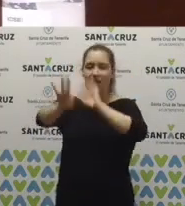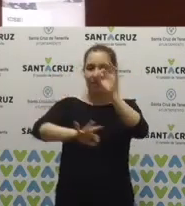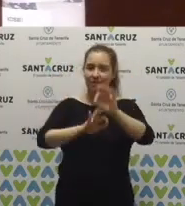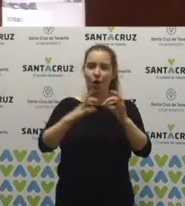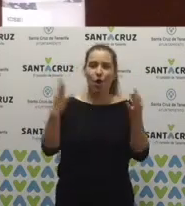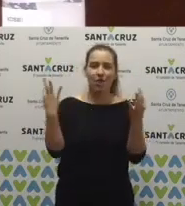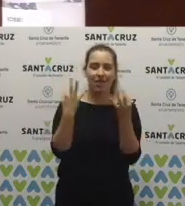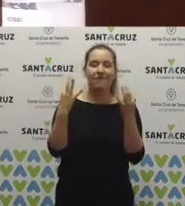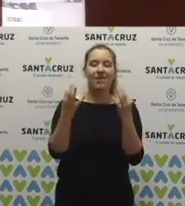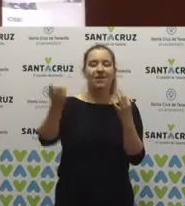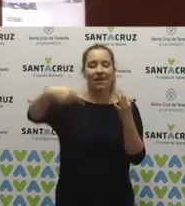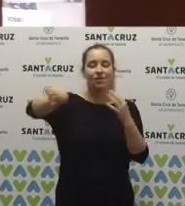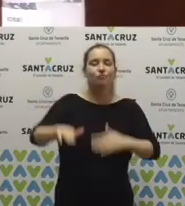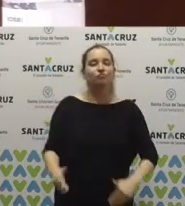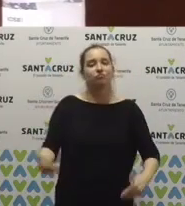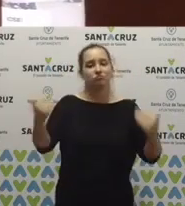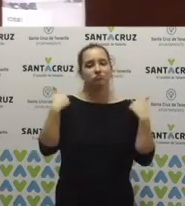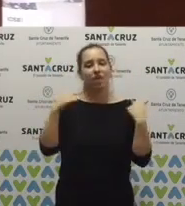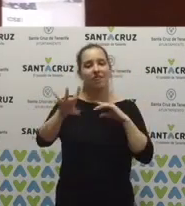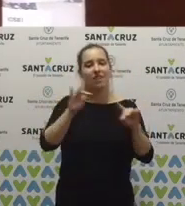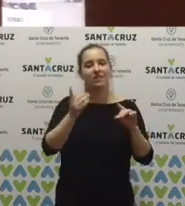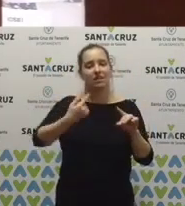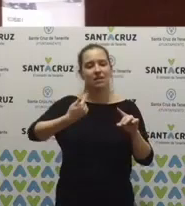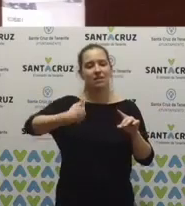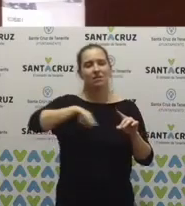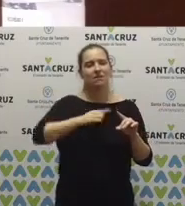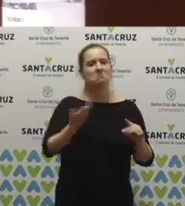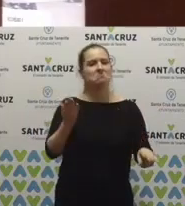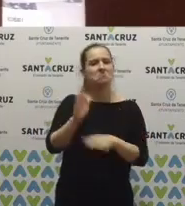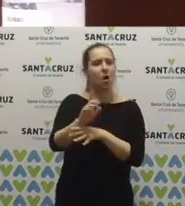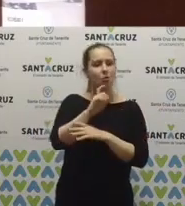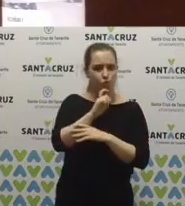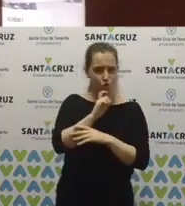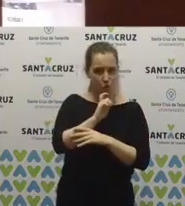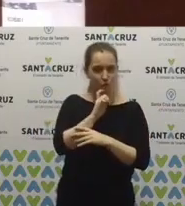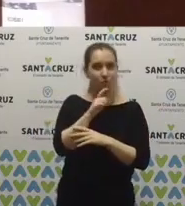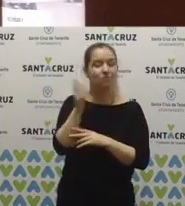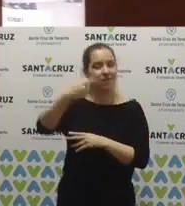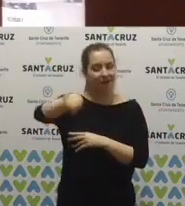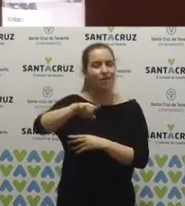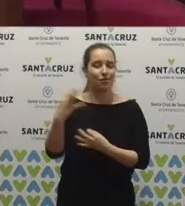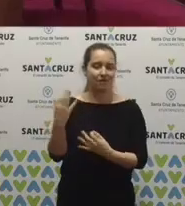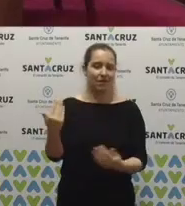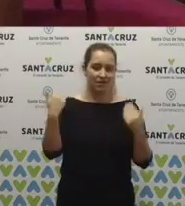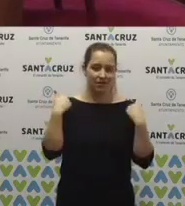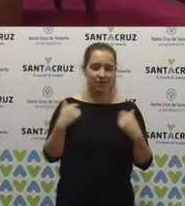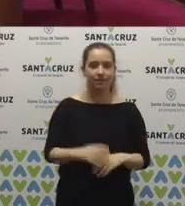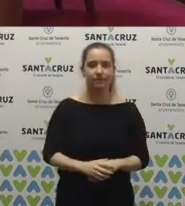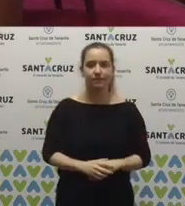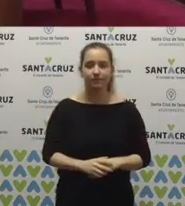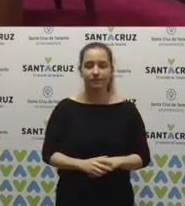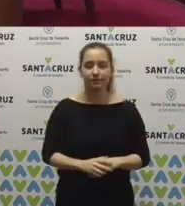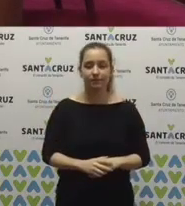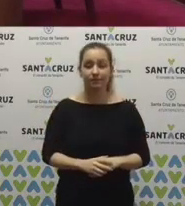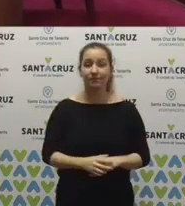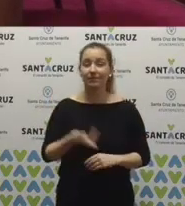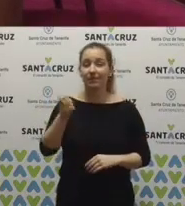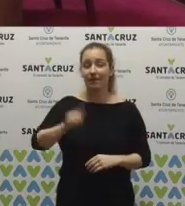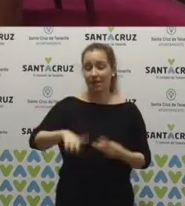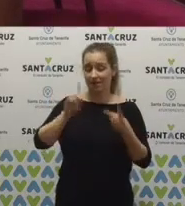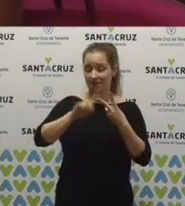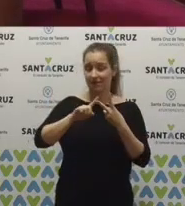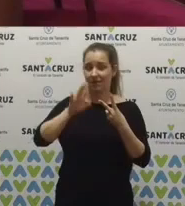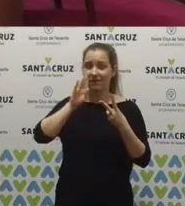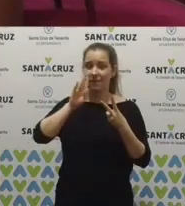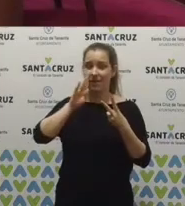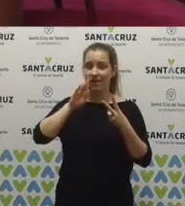representadas en el órgano en el que participará un órgano de estas características el círculo el sesgo clasista en